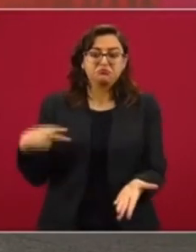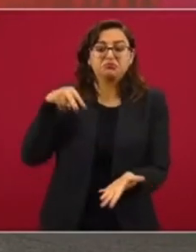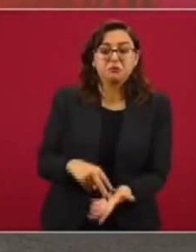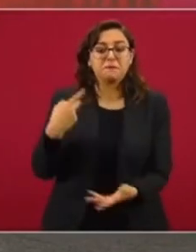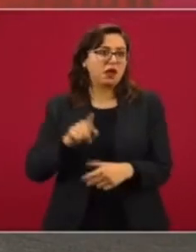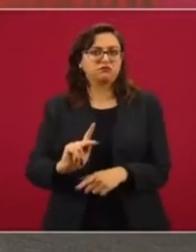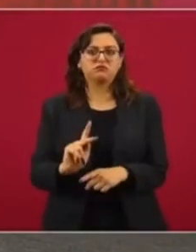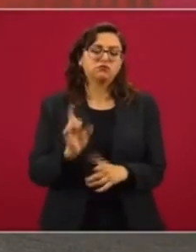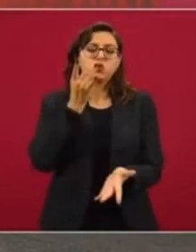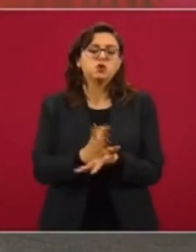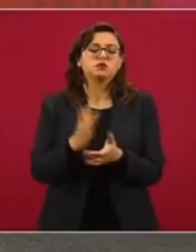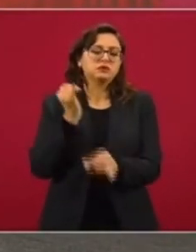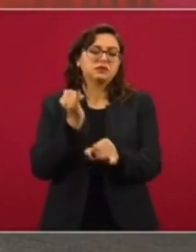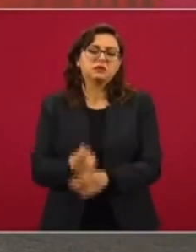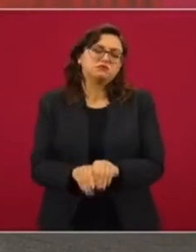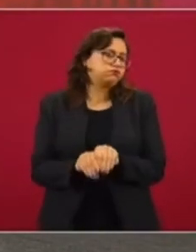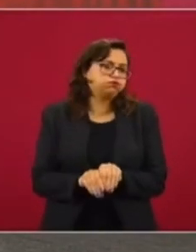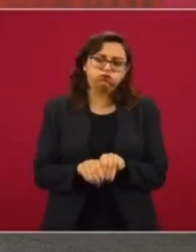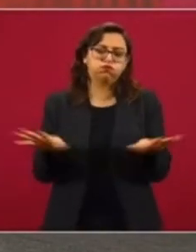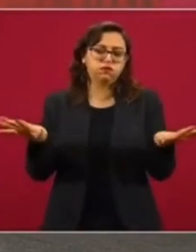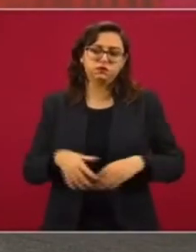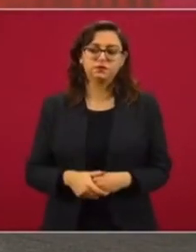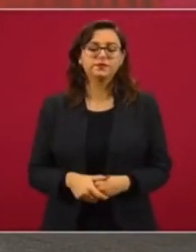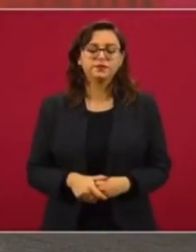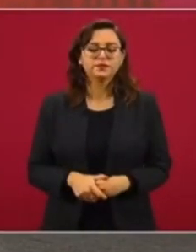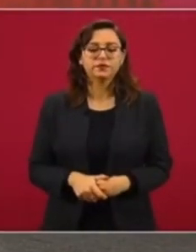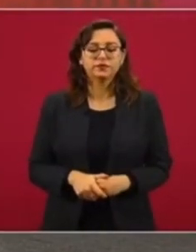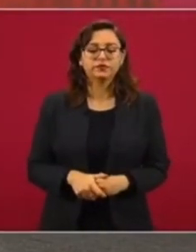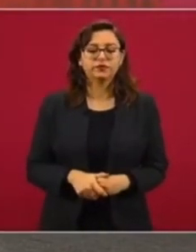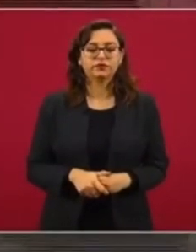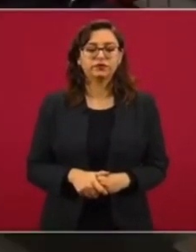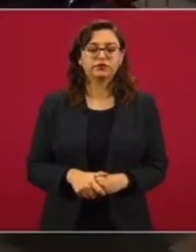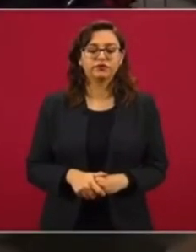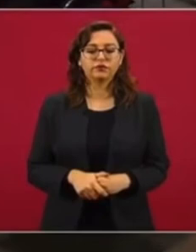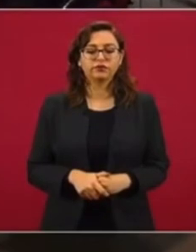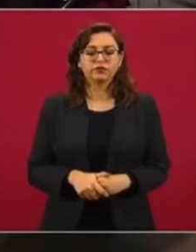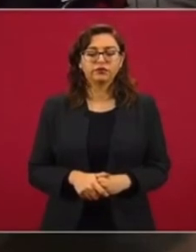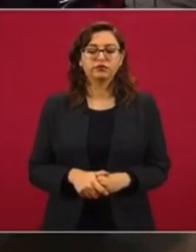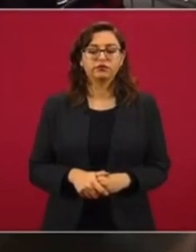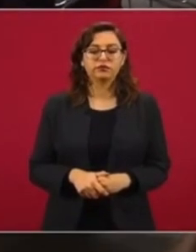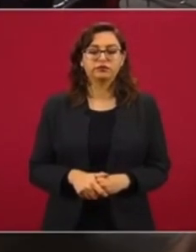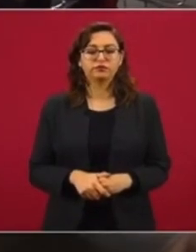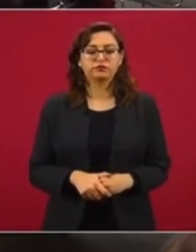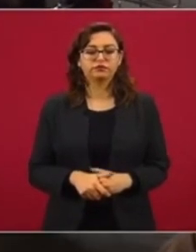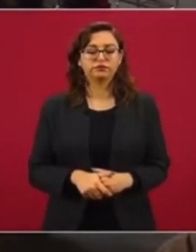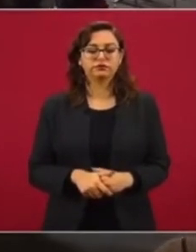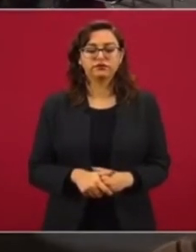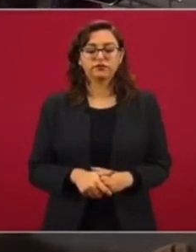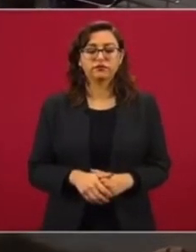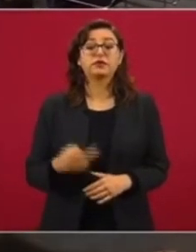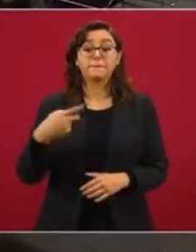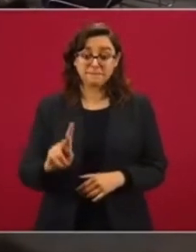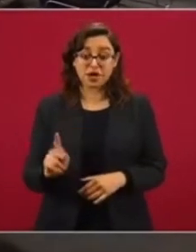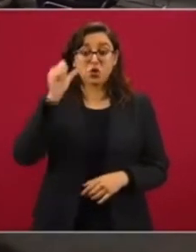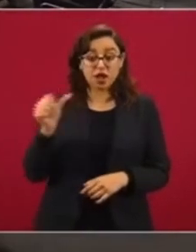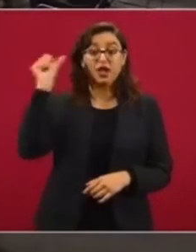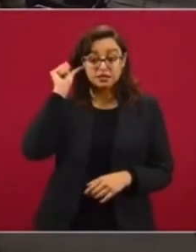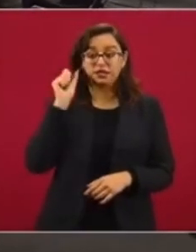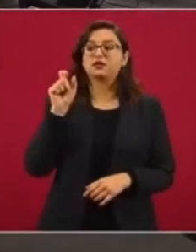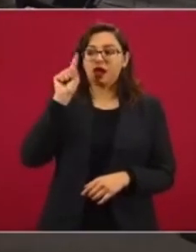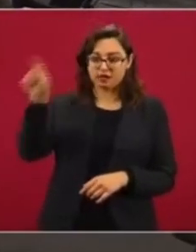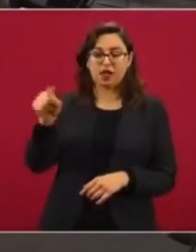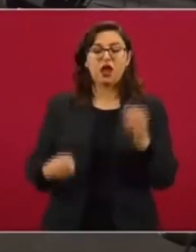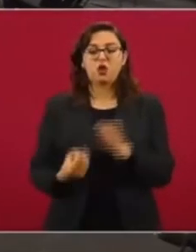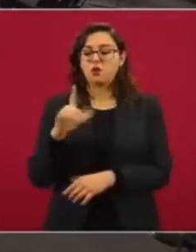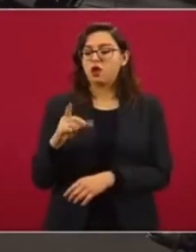que se transmiten desde el gobierno. Sin embargo, ayer que nos tocaba ir a inaugurar unas obras también de mejoramiento urbano,